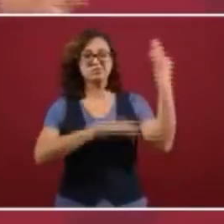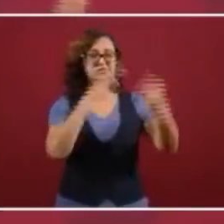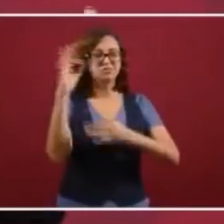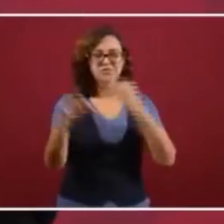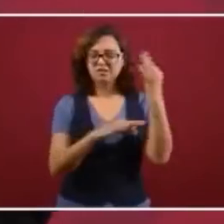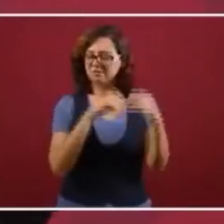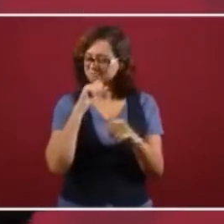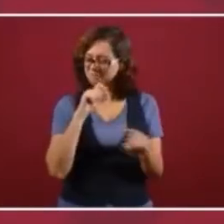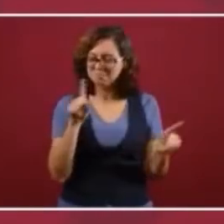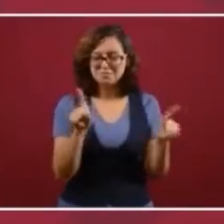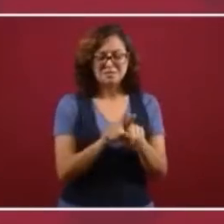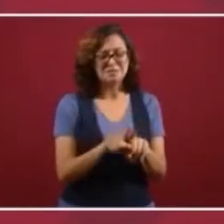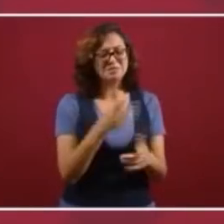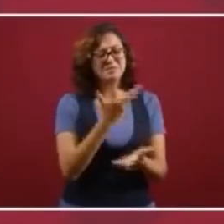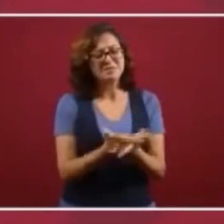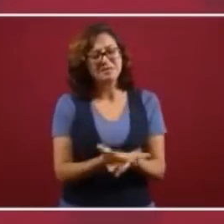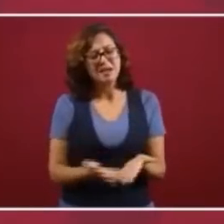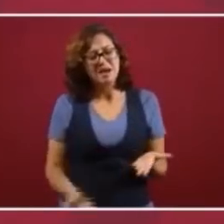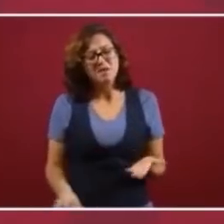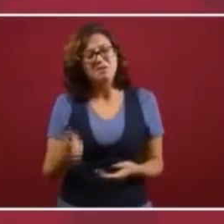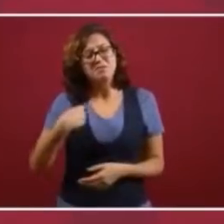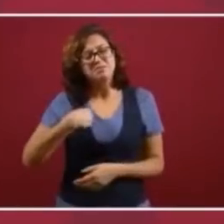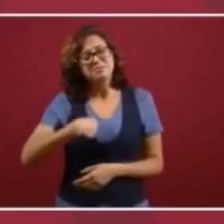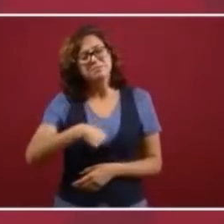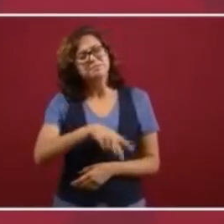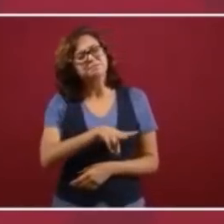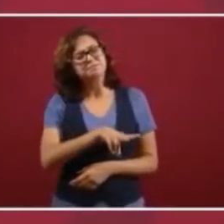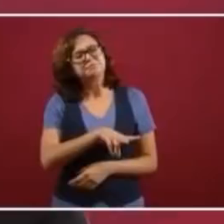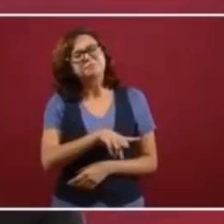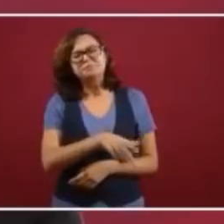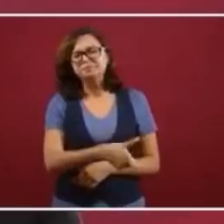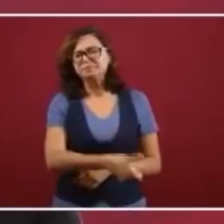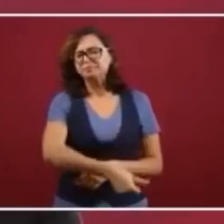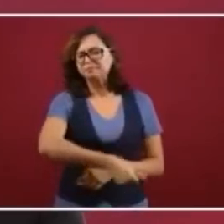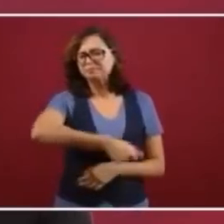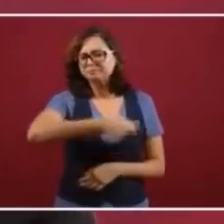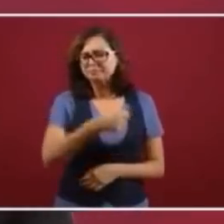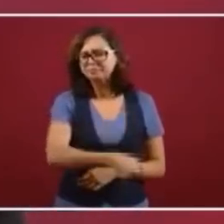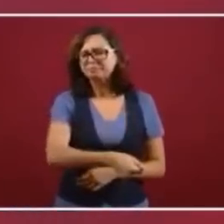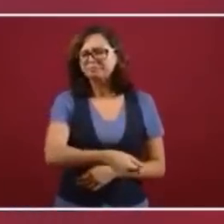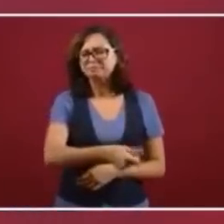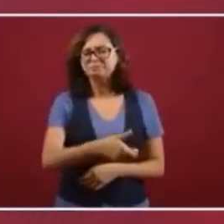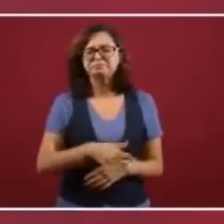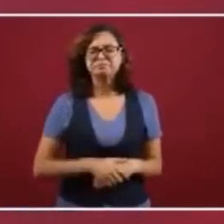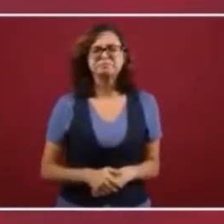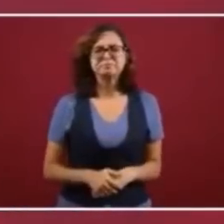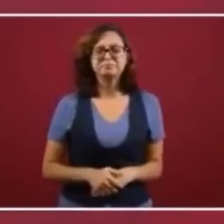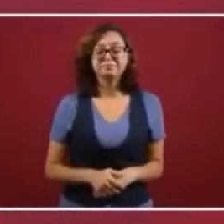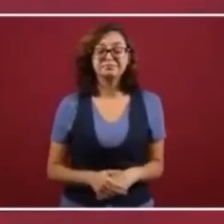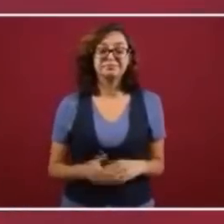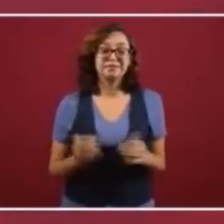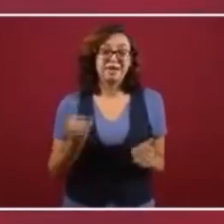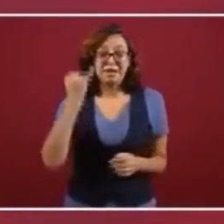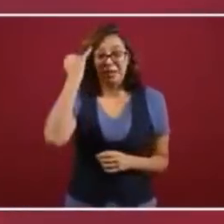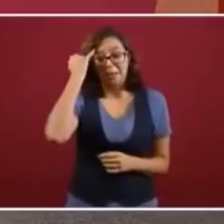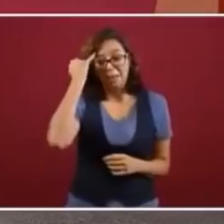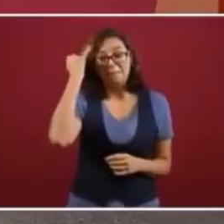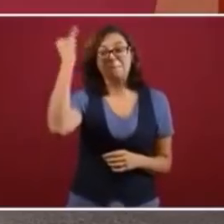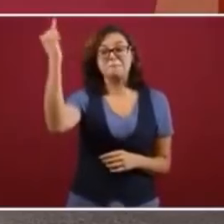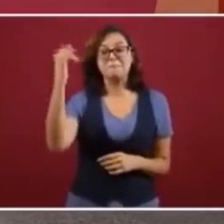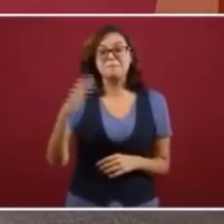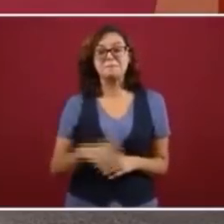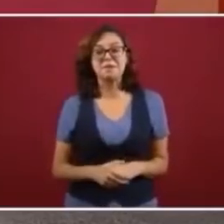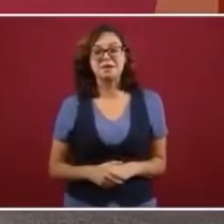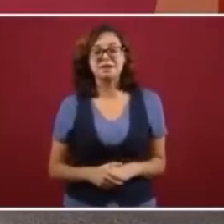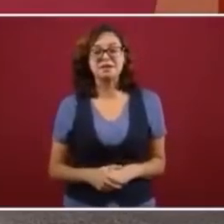Ahora los veo y los saludo como si nada. Imagínense si yo voy a andar